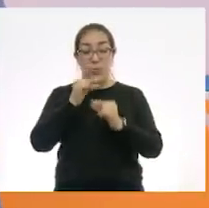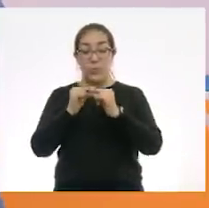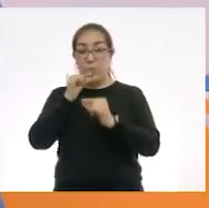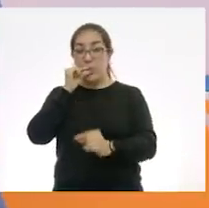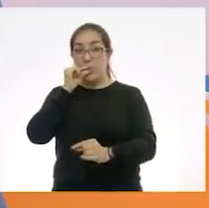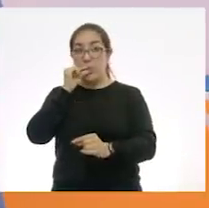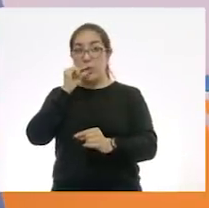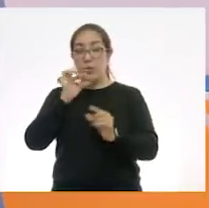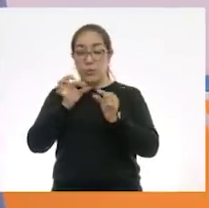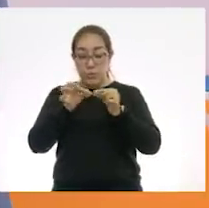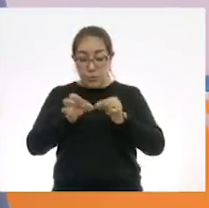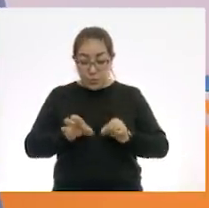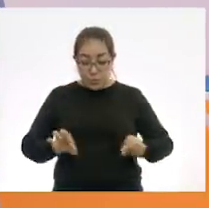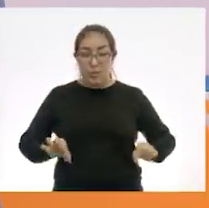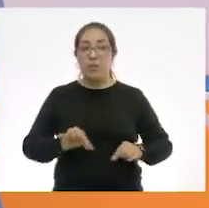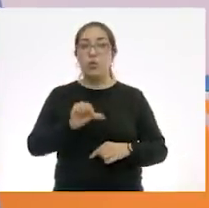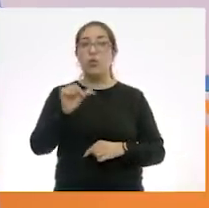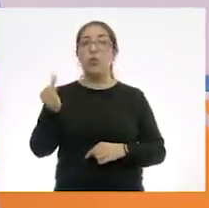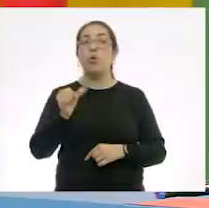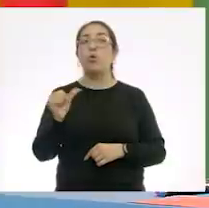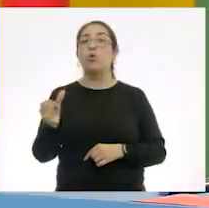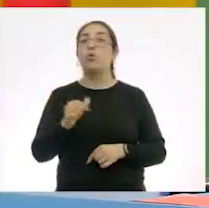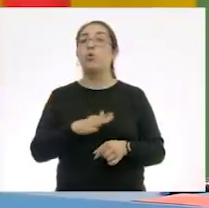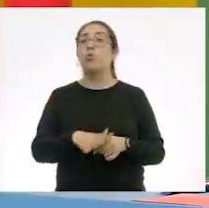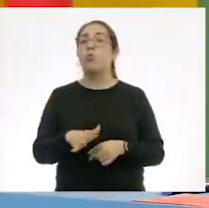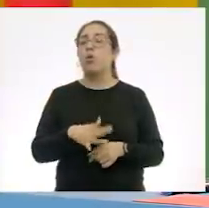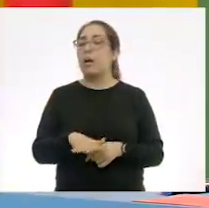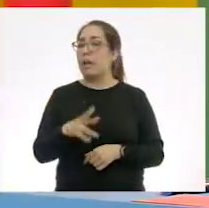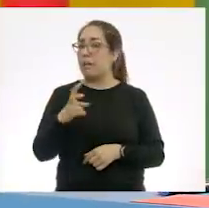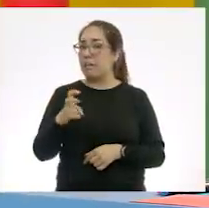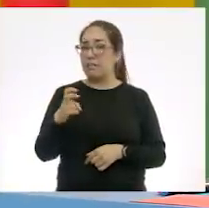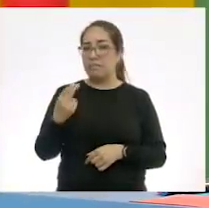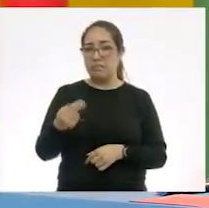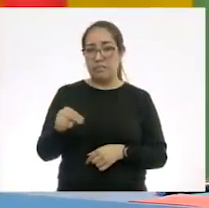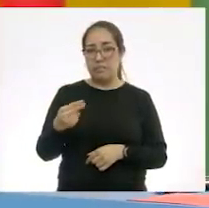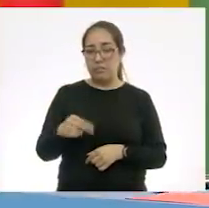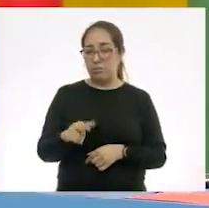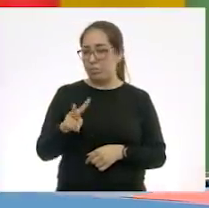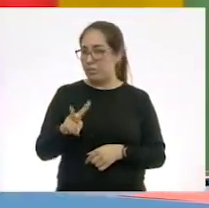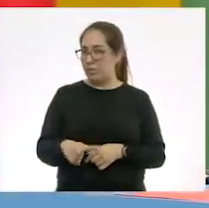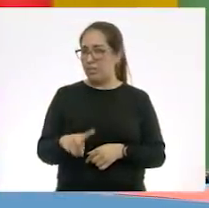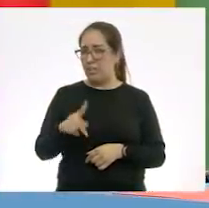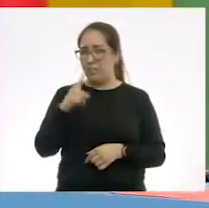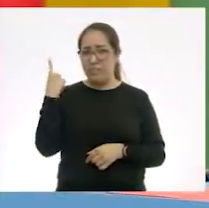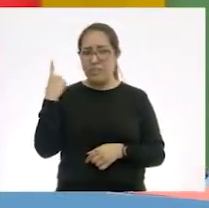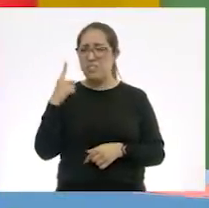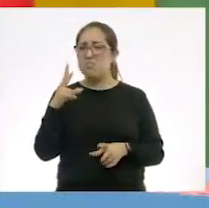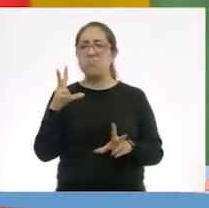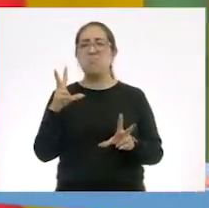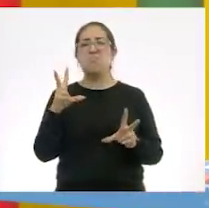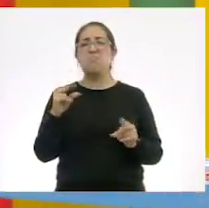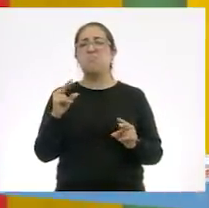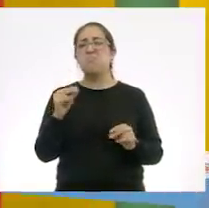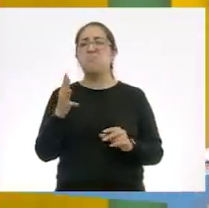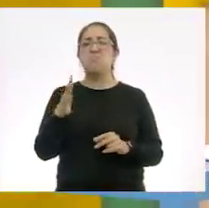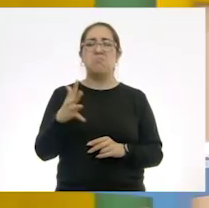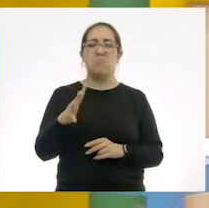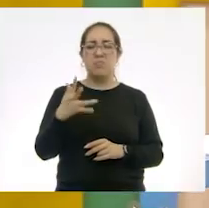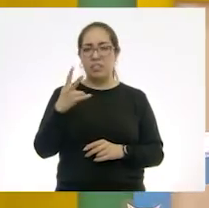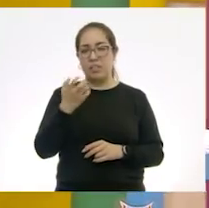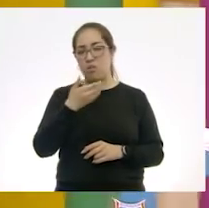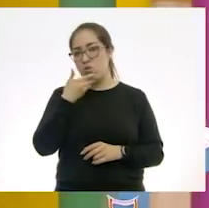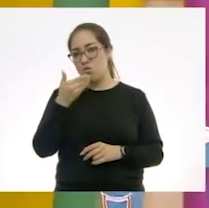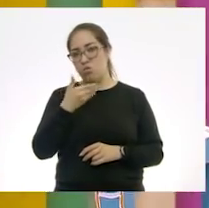con otro órgano. Exacto. Bueno, su nombre no es tan común. Es algo, bueno, no difícil, pero no es tan